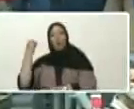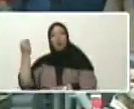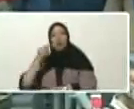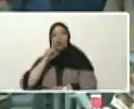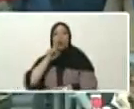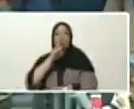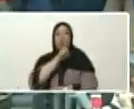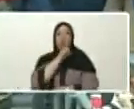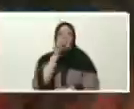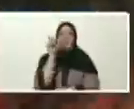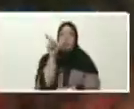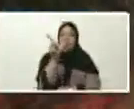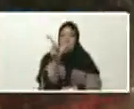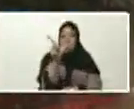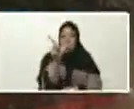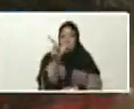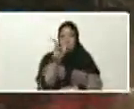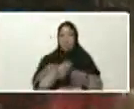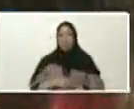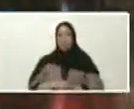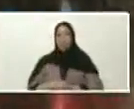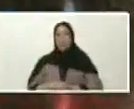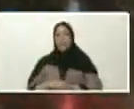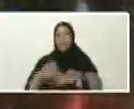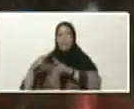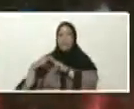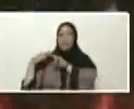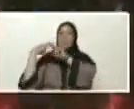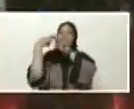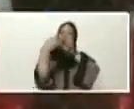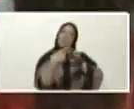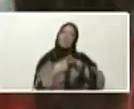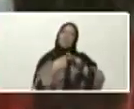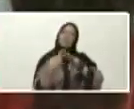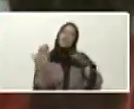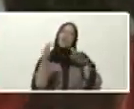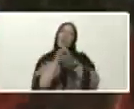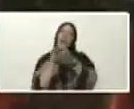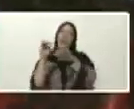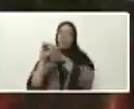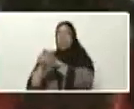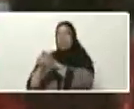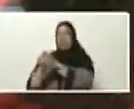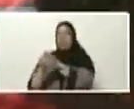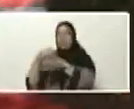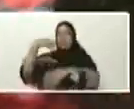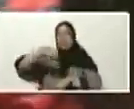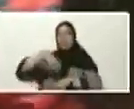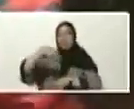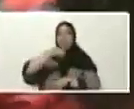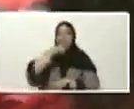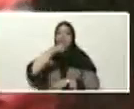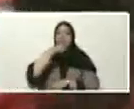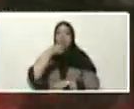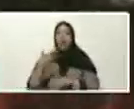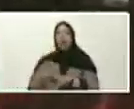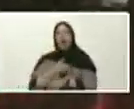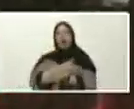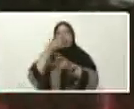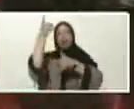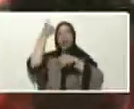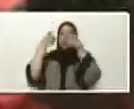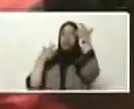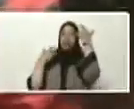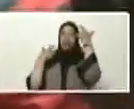del Partido Socialista Unido de Venezuela, hacer la entrega a estos compañeros y compañeras del estandarte del comandante Chávez, el